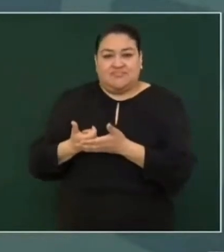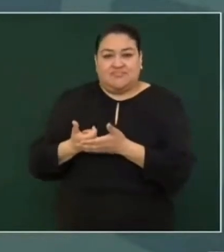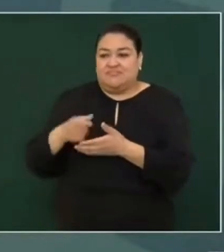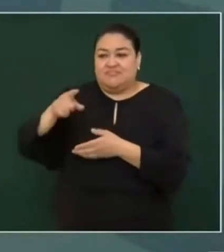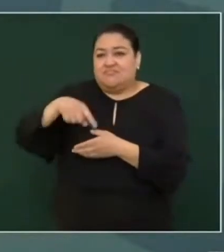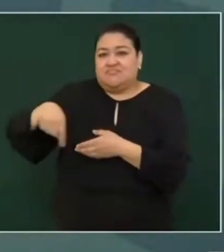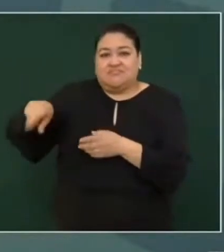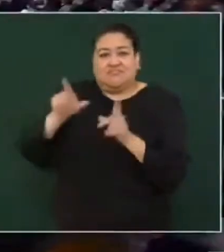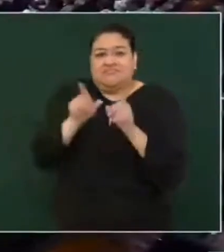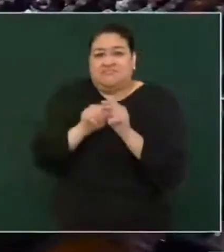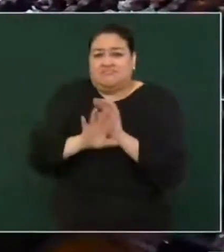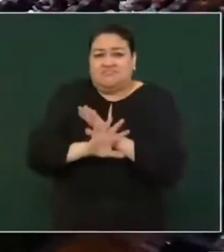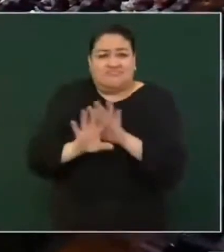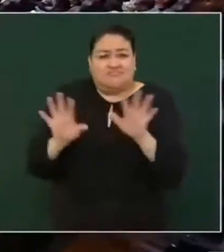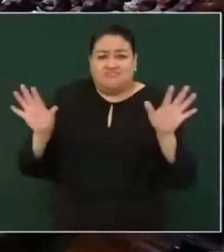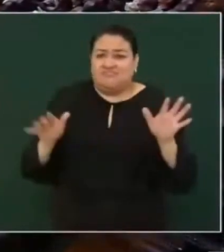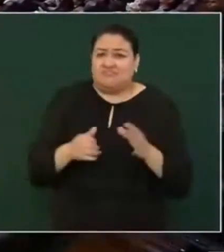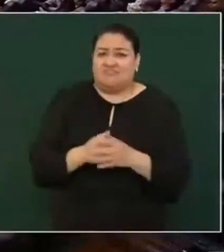burócratas.